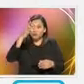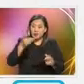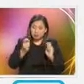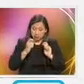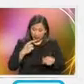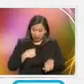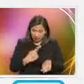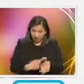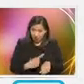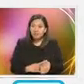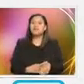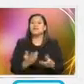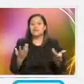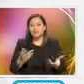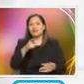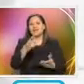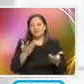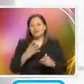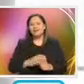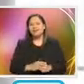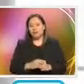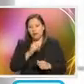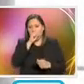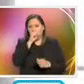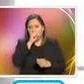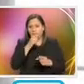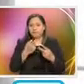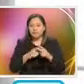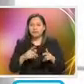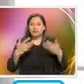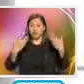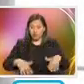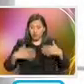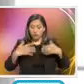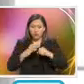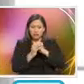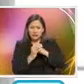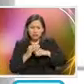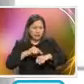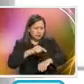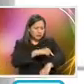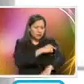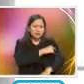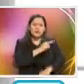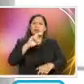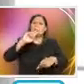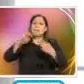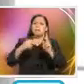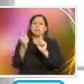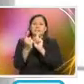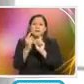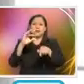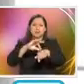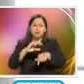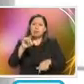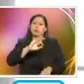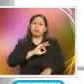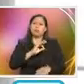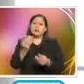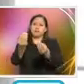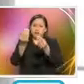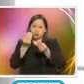Cuando se presentan los cuadros, empieza el proceso de dolor articular, acuden al médico y generalmente se les puede mandar